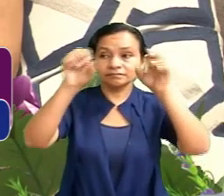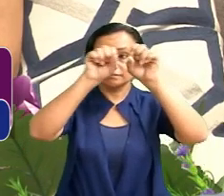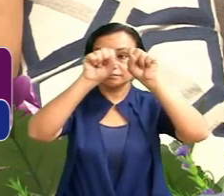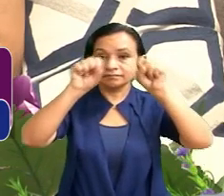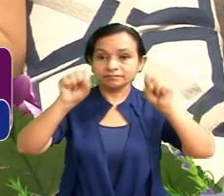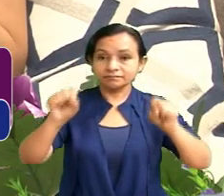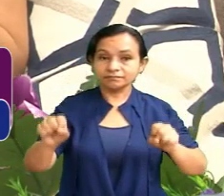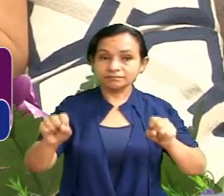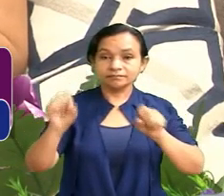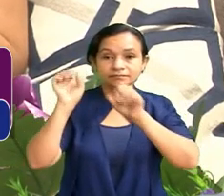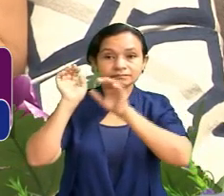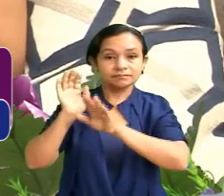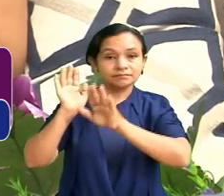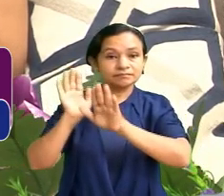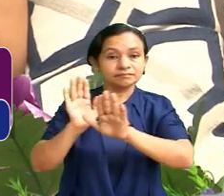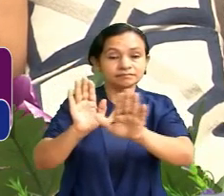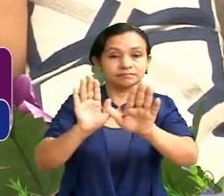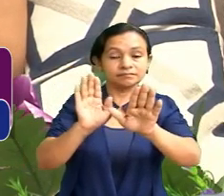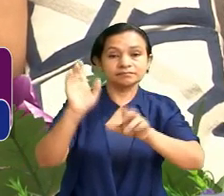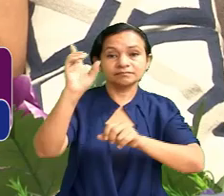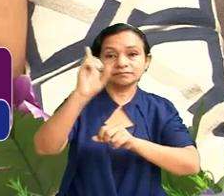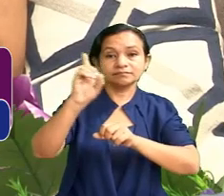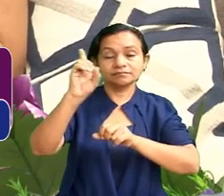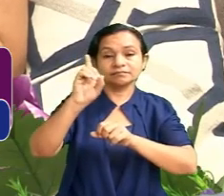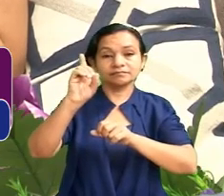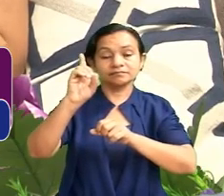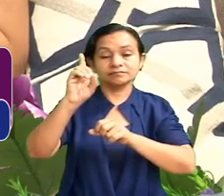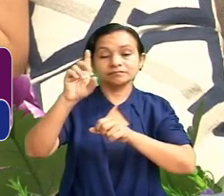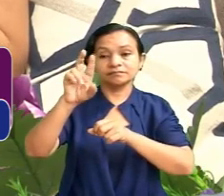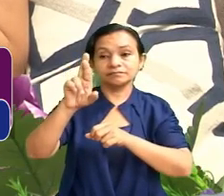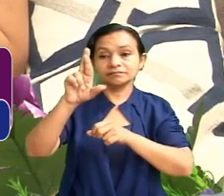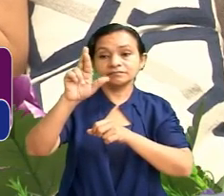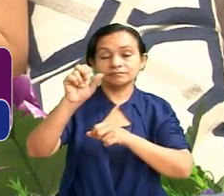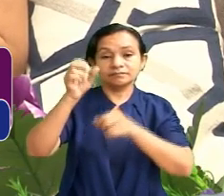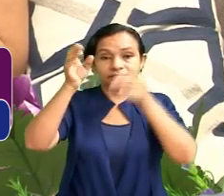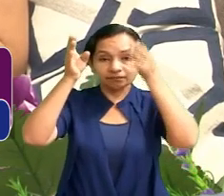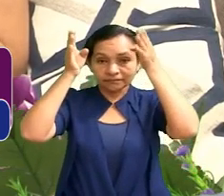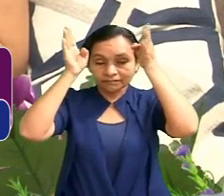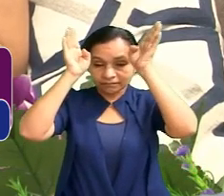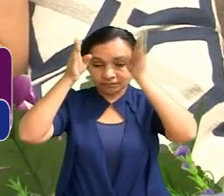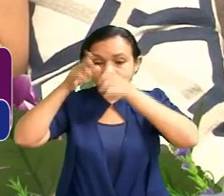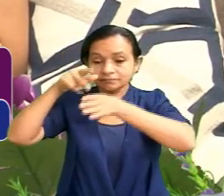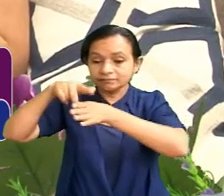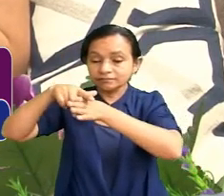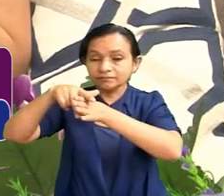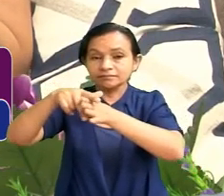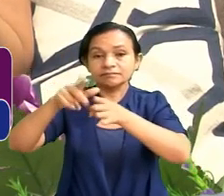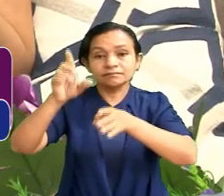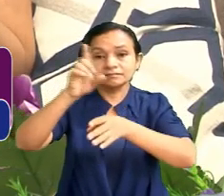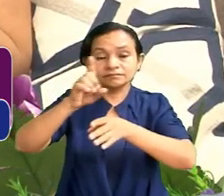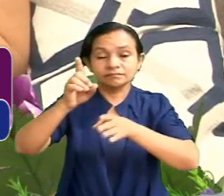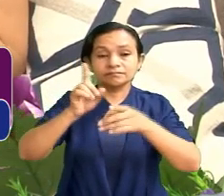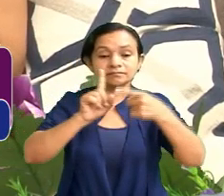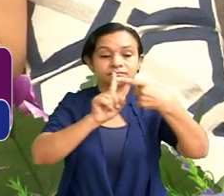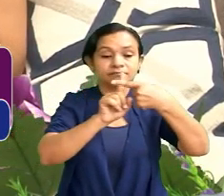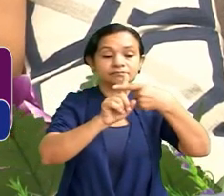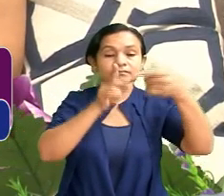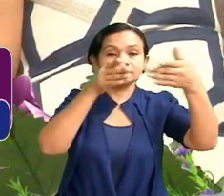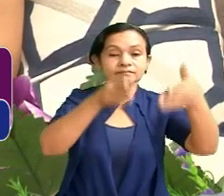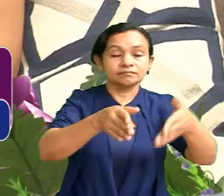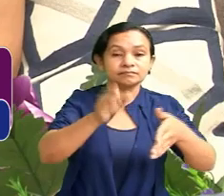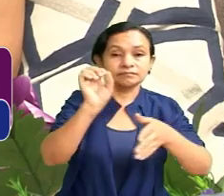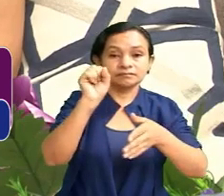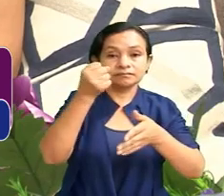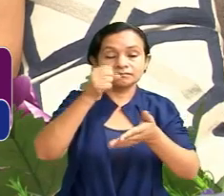procesión por ejemplo del domingo de ramos tenemos también el santo entierro tenemos el sábado de gloria el